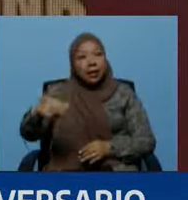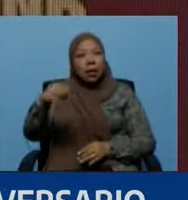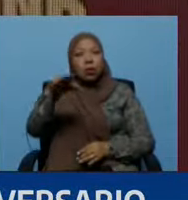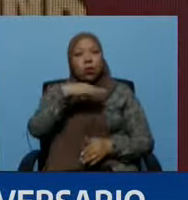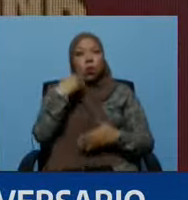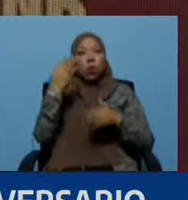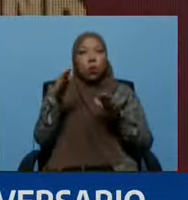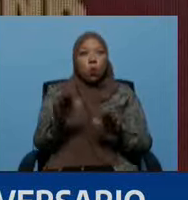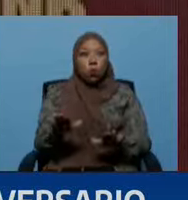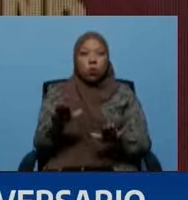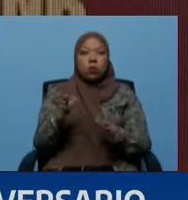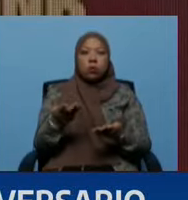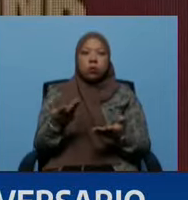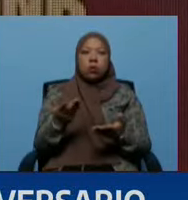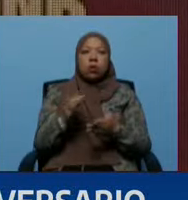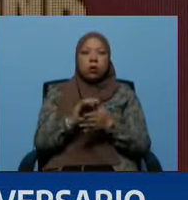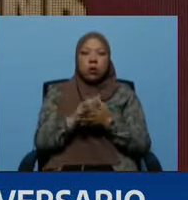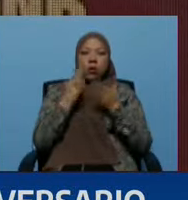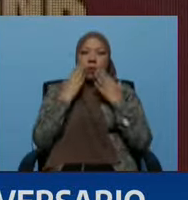me lo transmitió